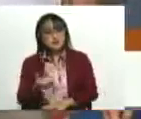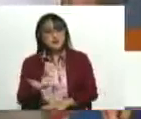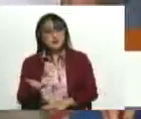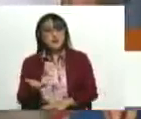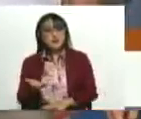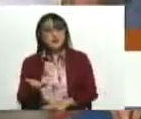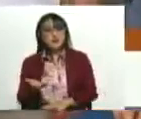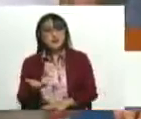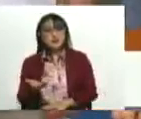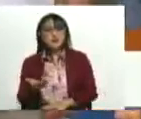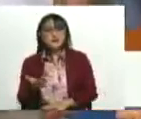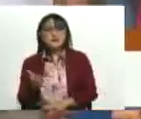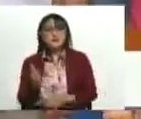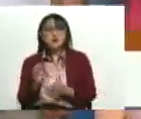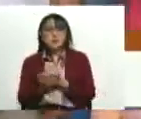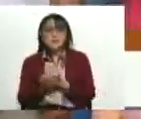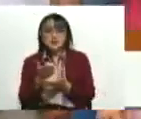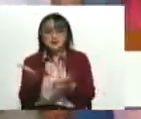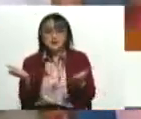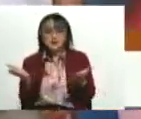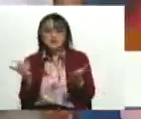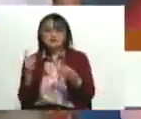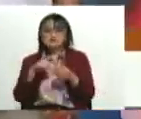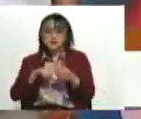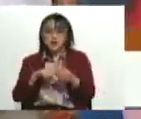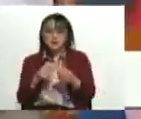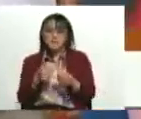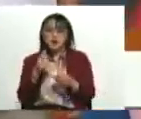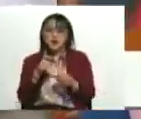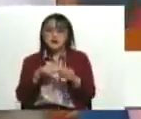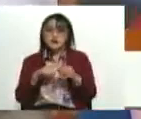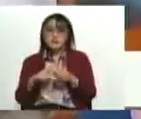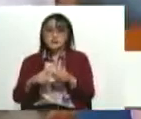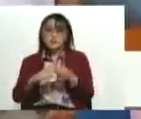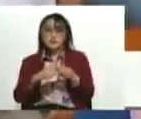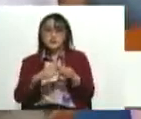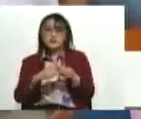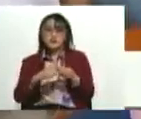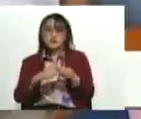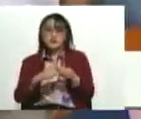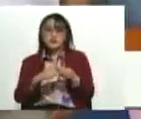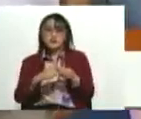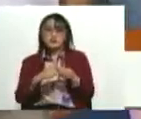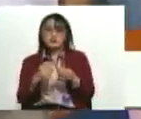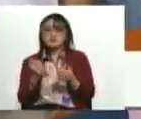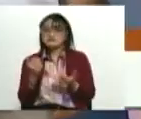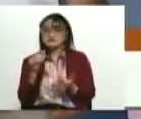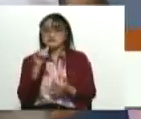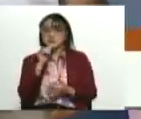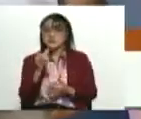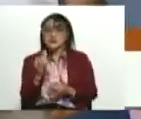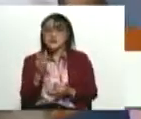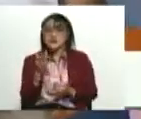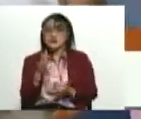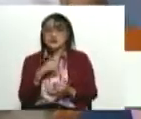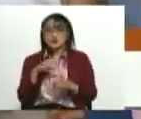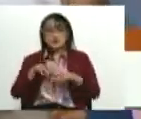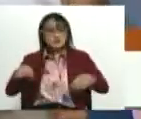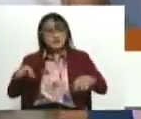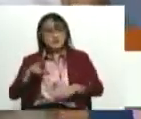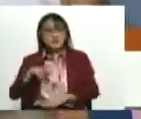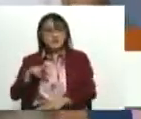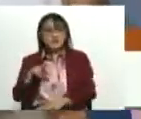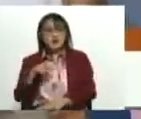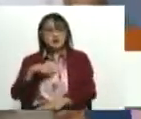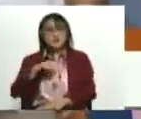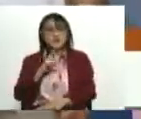gobernador, compañero enlace, incorporar cada día más al Gran Polo Patriótico. Que nos acusan de cualquier cosa menos de ser sectarios. Nosotros